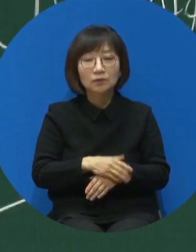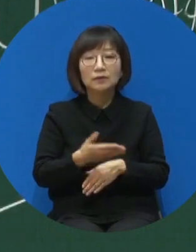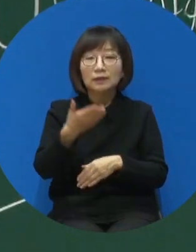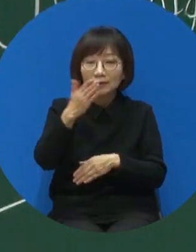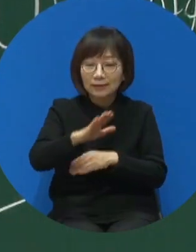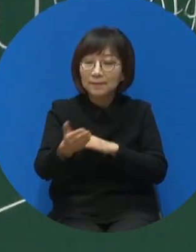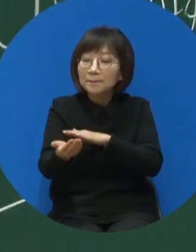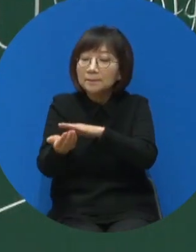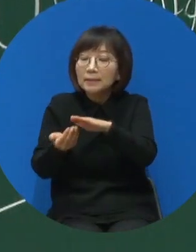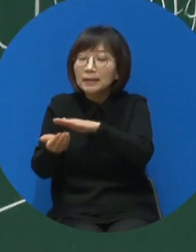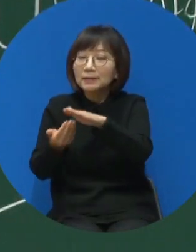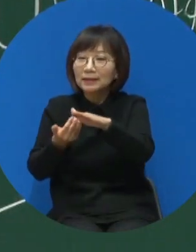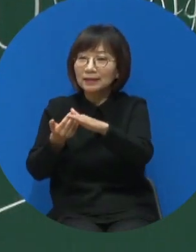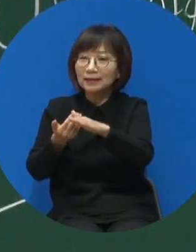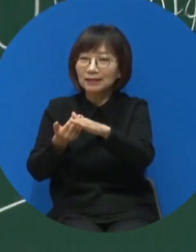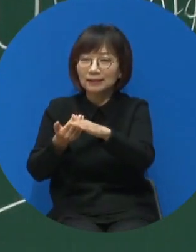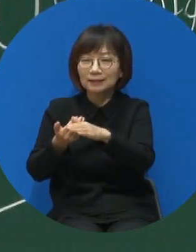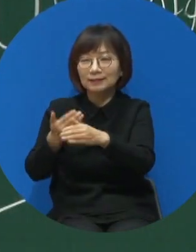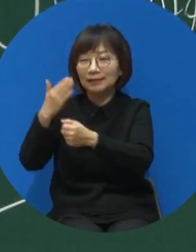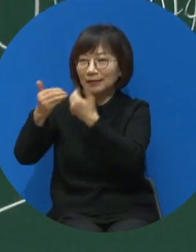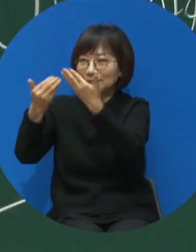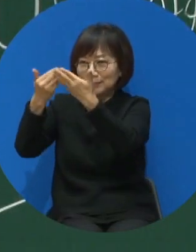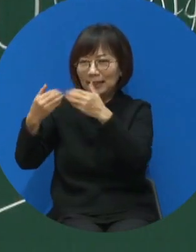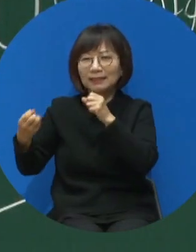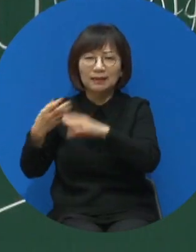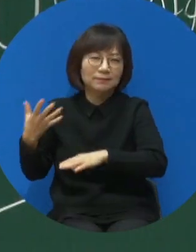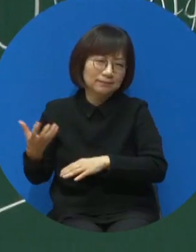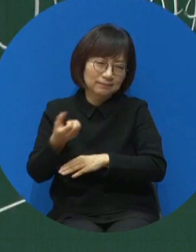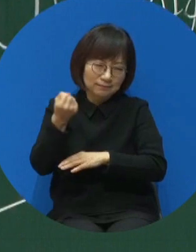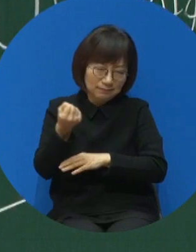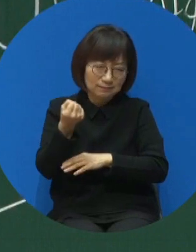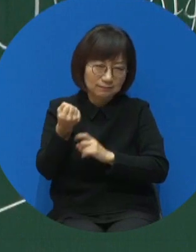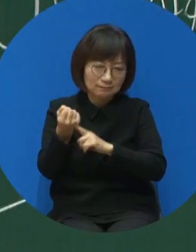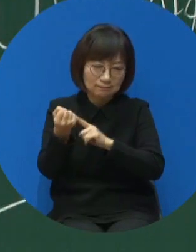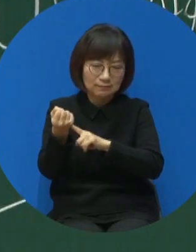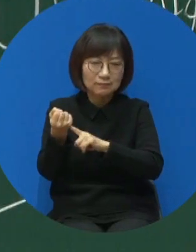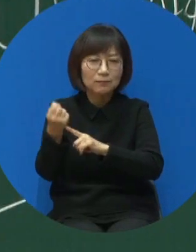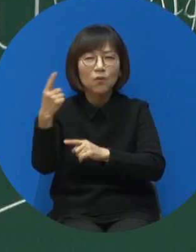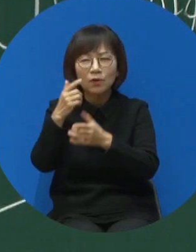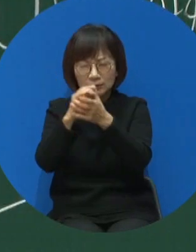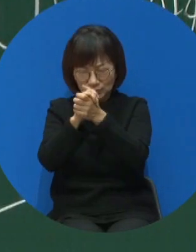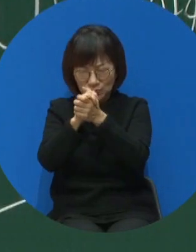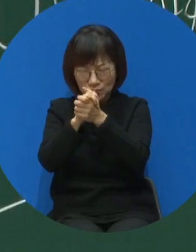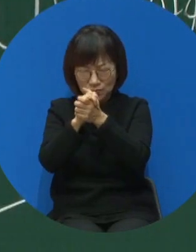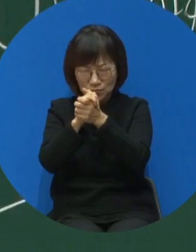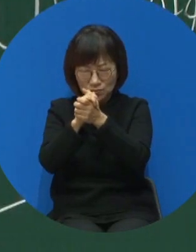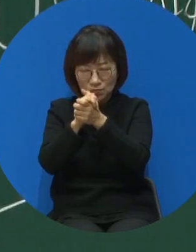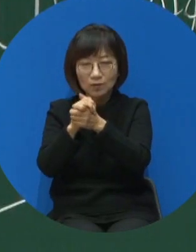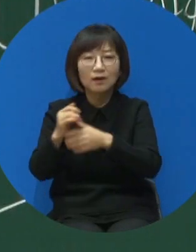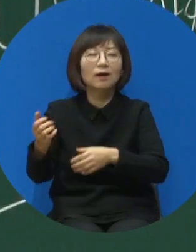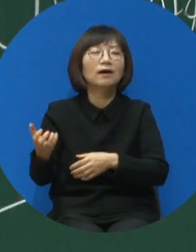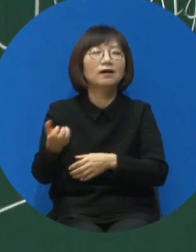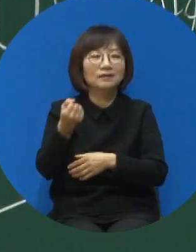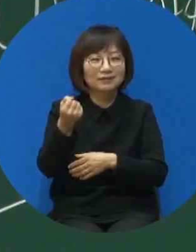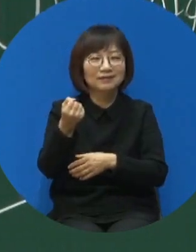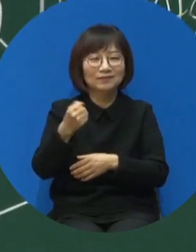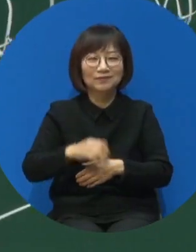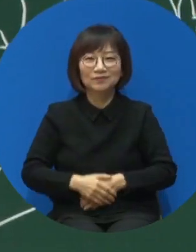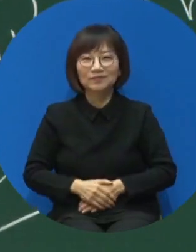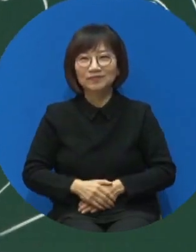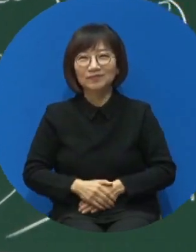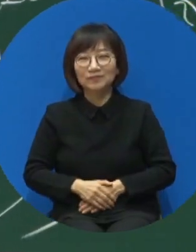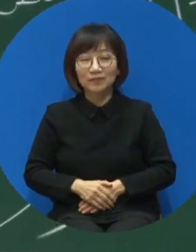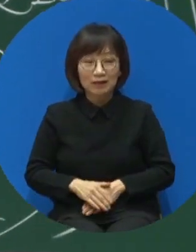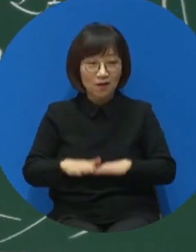que tienen que poner esta respuesta esto es lo que dios a israel ya jonás le hizo descubrir sutil la uoc